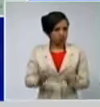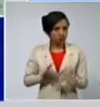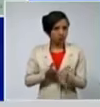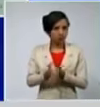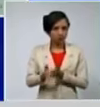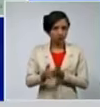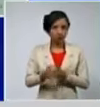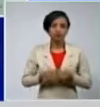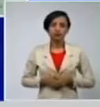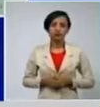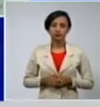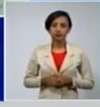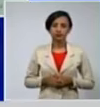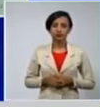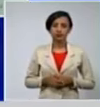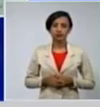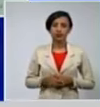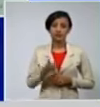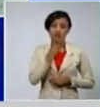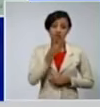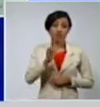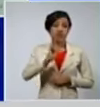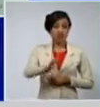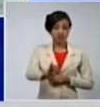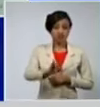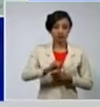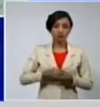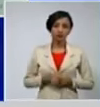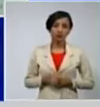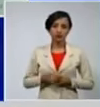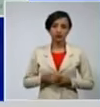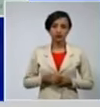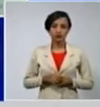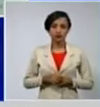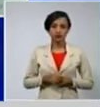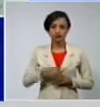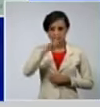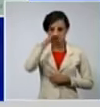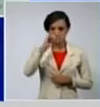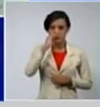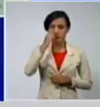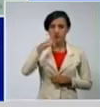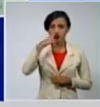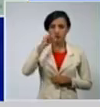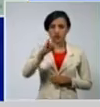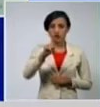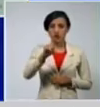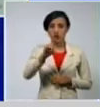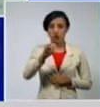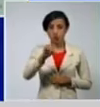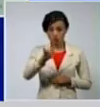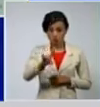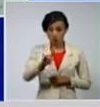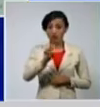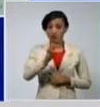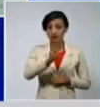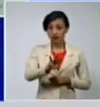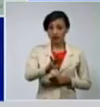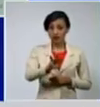Vertientes con 6, Sibanicú y Guaymaro con 3 cada uno,